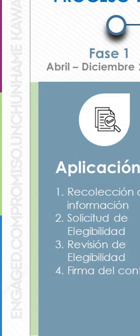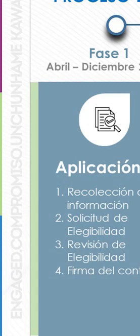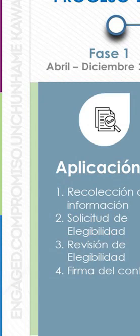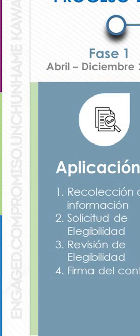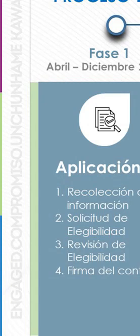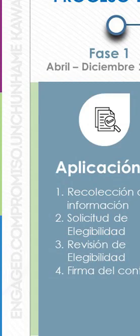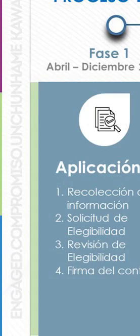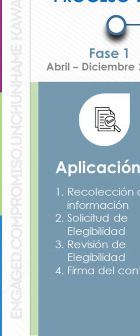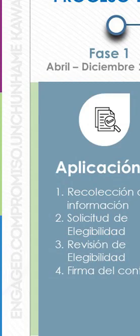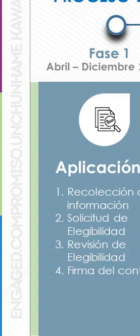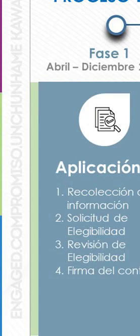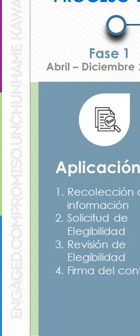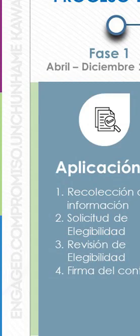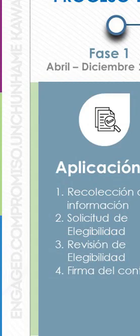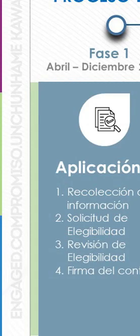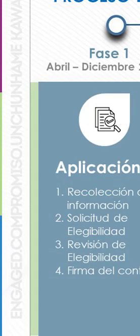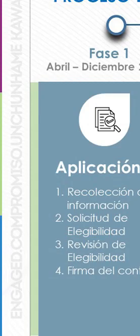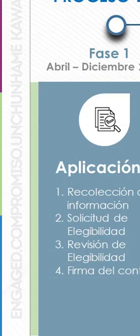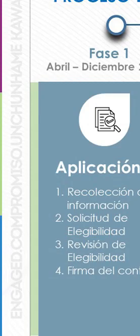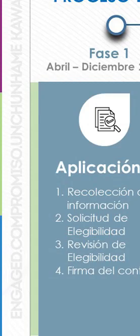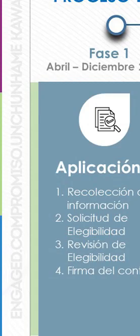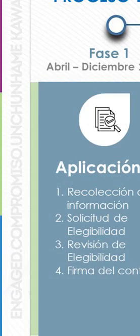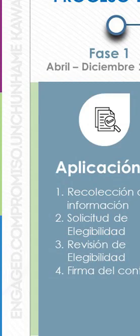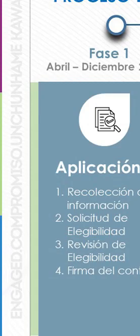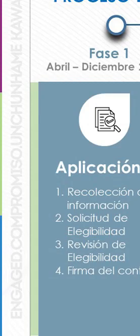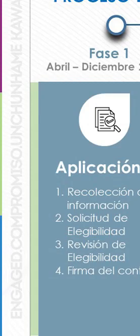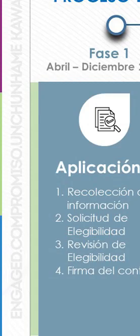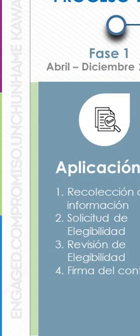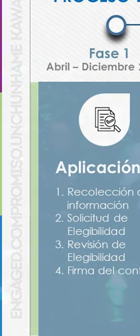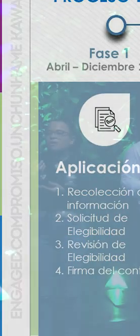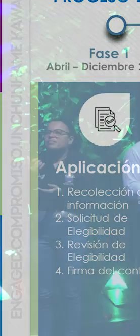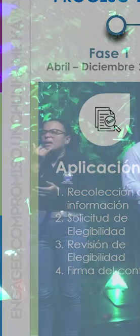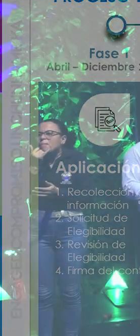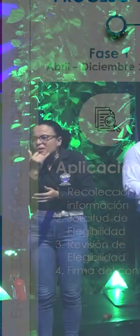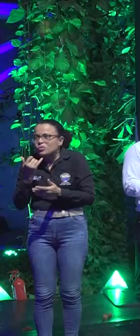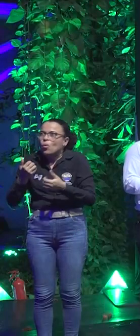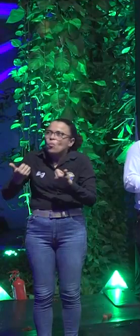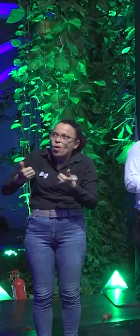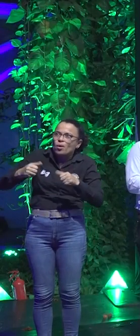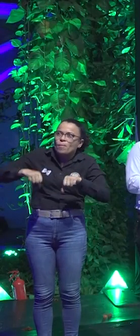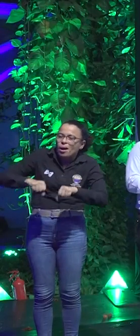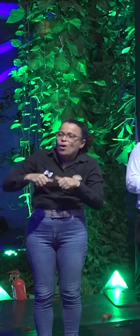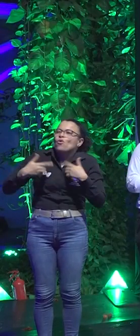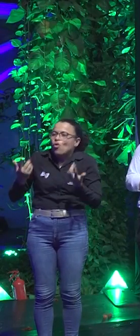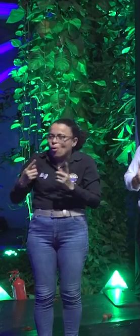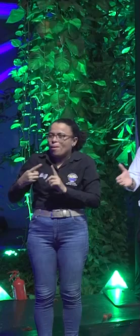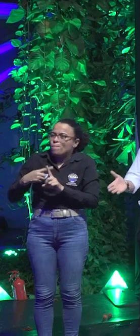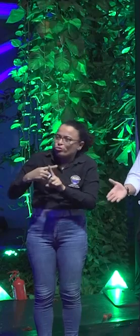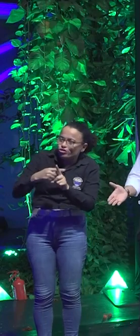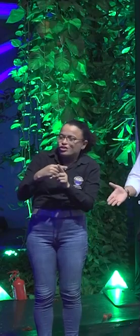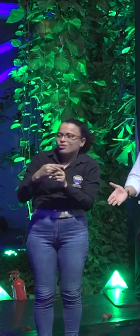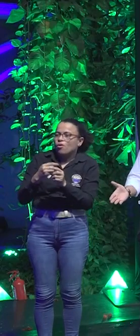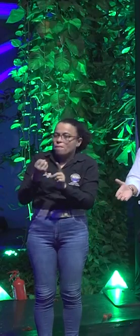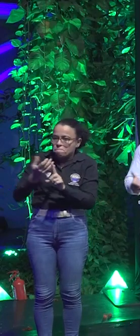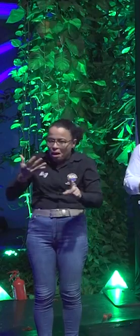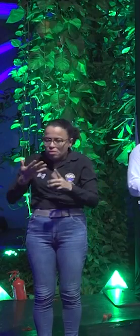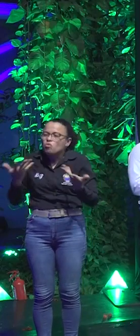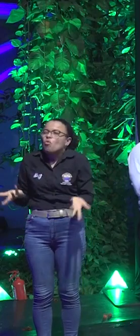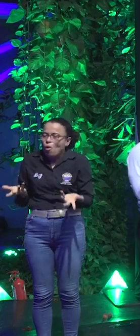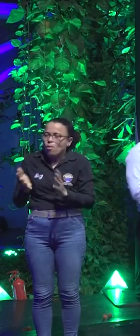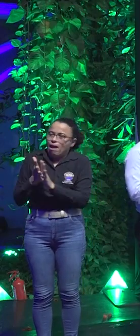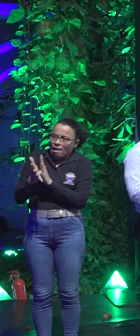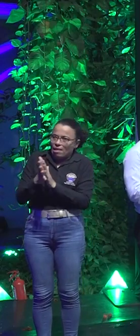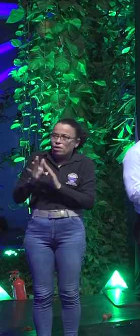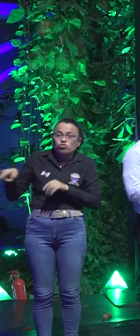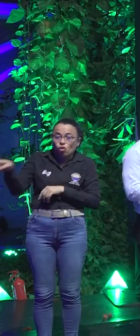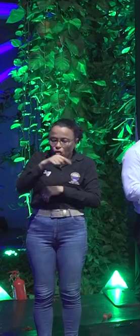aquí, queremos compartir lo bueno, lo malo, lo significativo, lo positivo, porque en este camino hemos andado juntos, todos